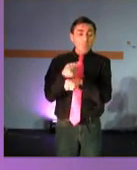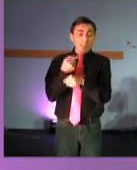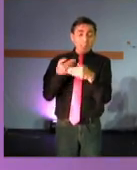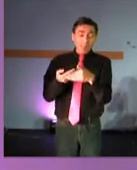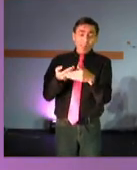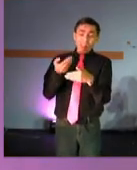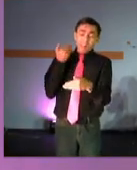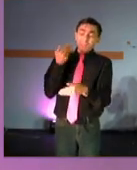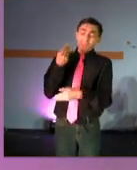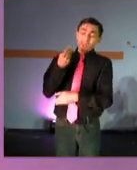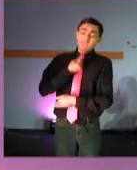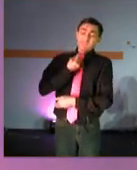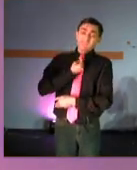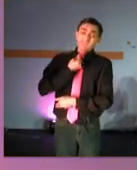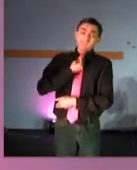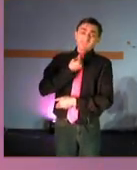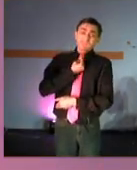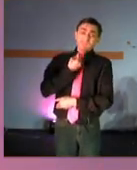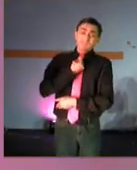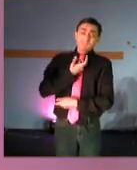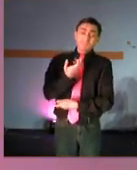resistencias, muchas de ellas